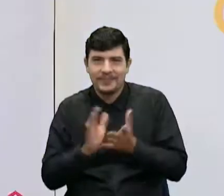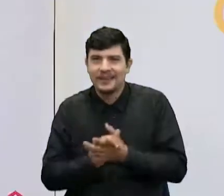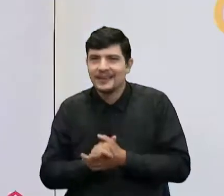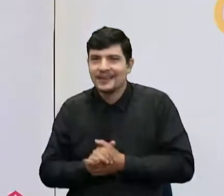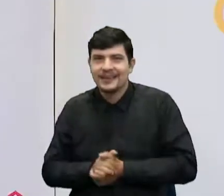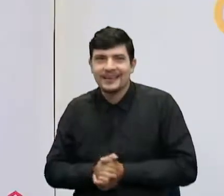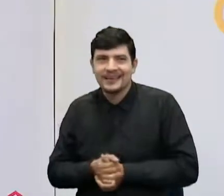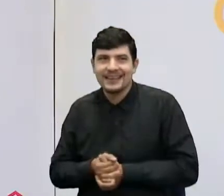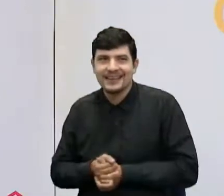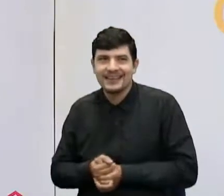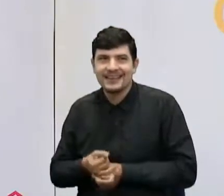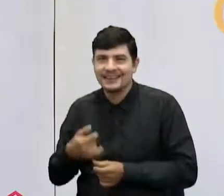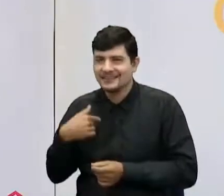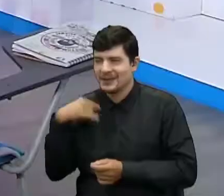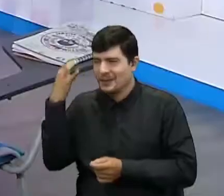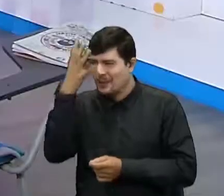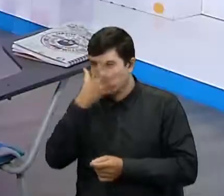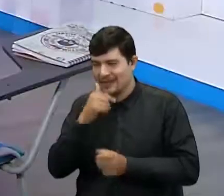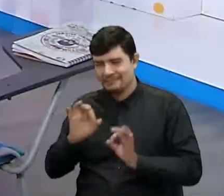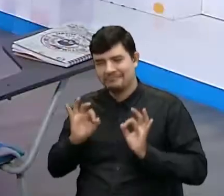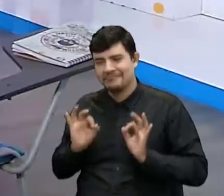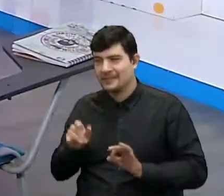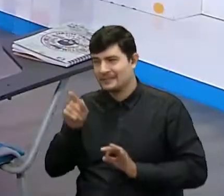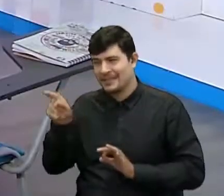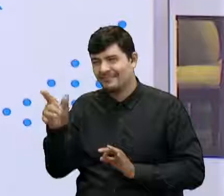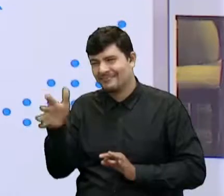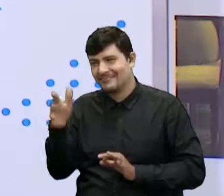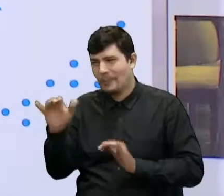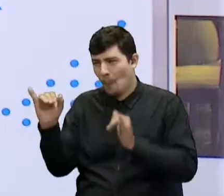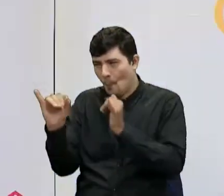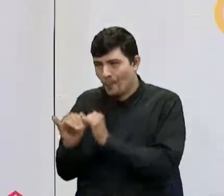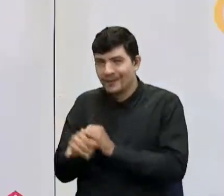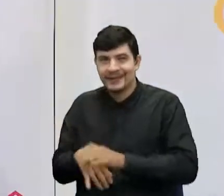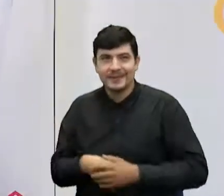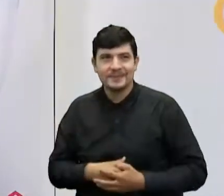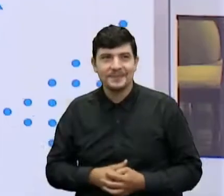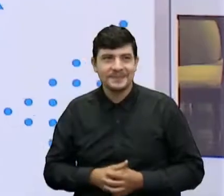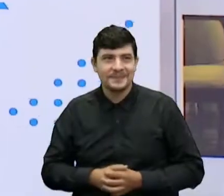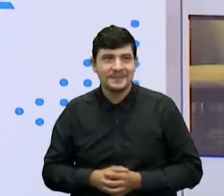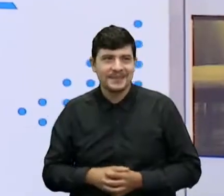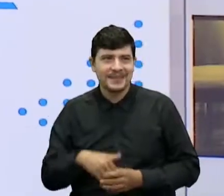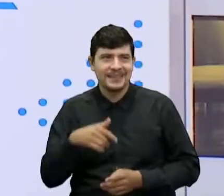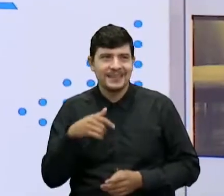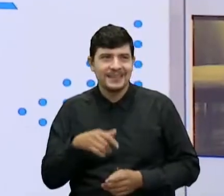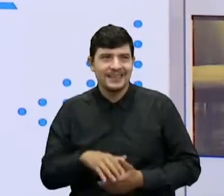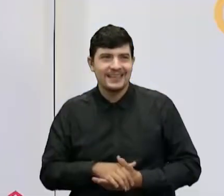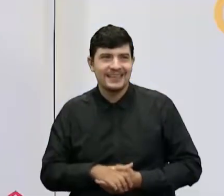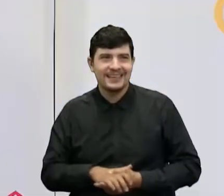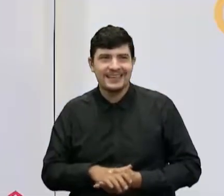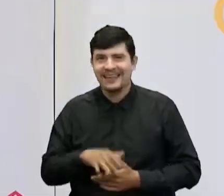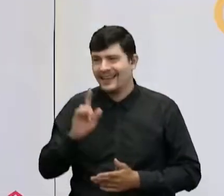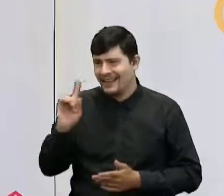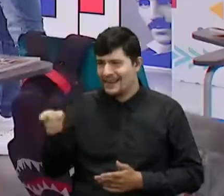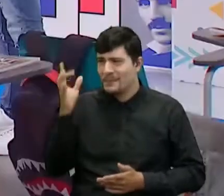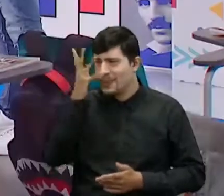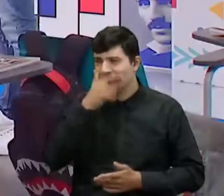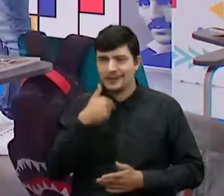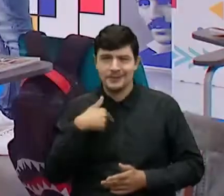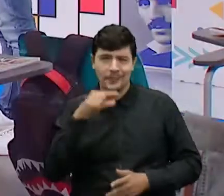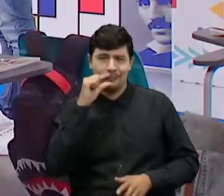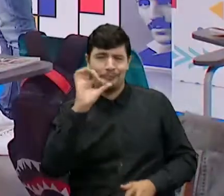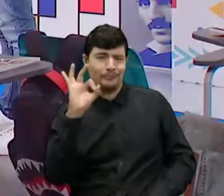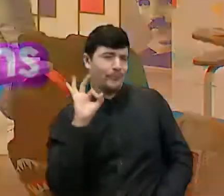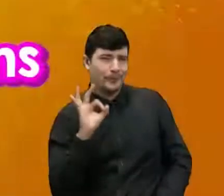Pues yo soy muy bonito Ustedes como que no mucho, ¿no? O Yo soy más simpático Él es bonito Yo soy simpático Ah, bueno, listo Listo